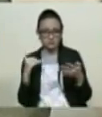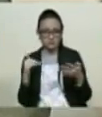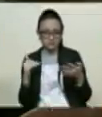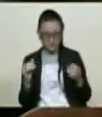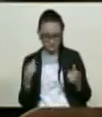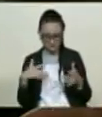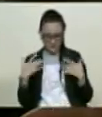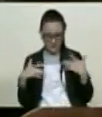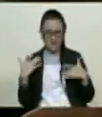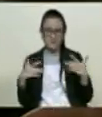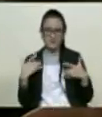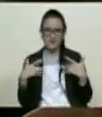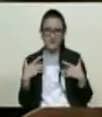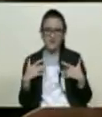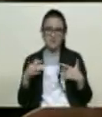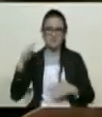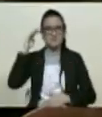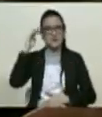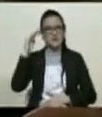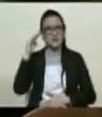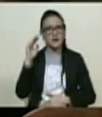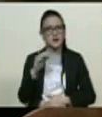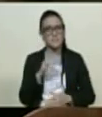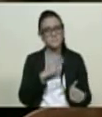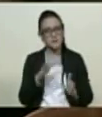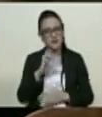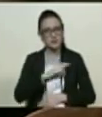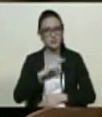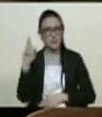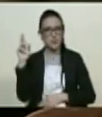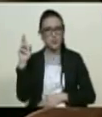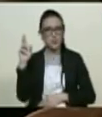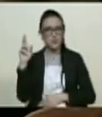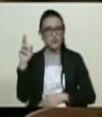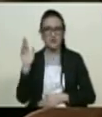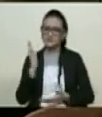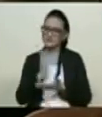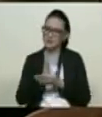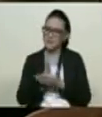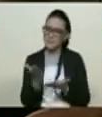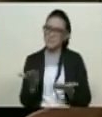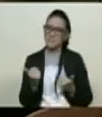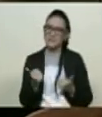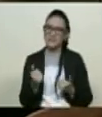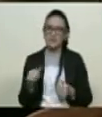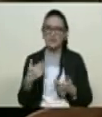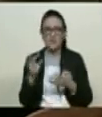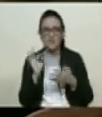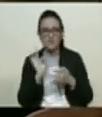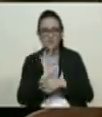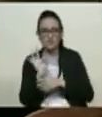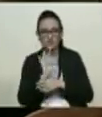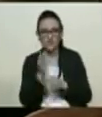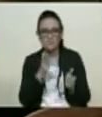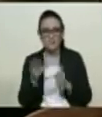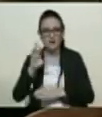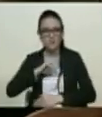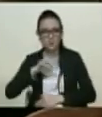de los efectivos de los militares del Plan República, que también siempre nos los han solicitado, cuáles son las funciones del Plan